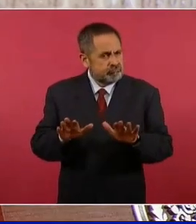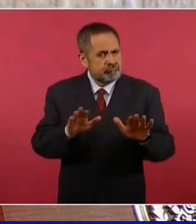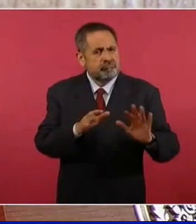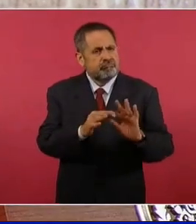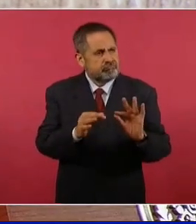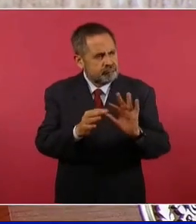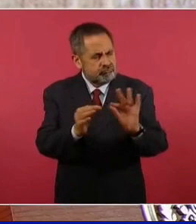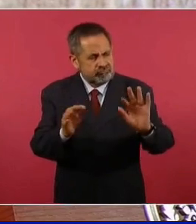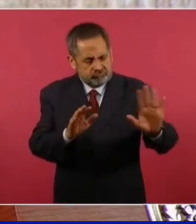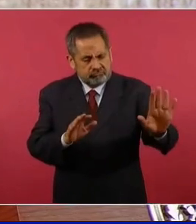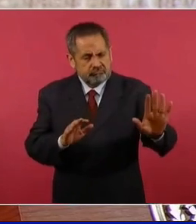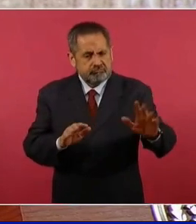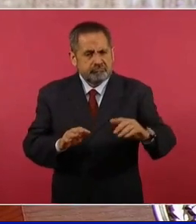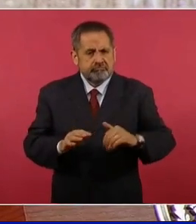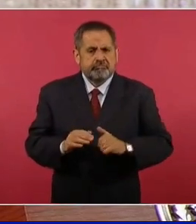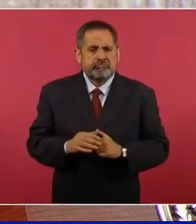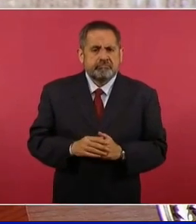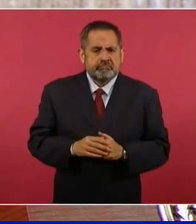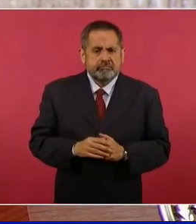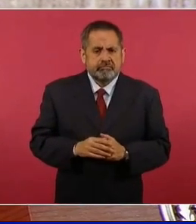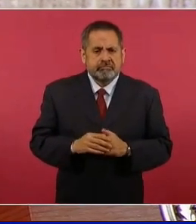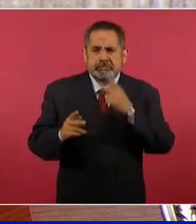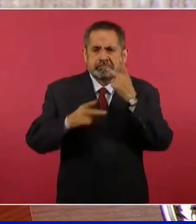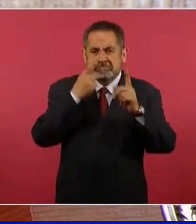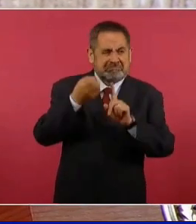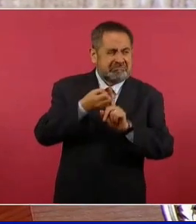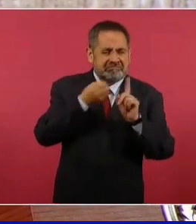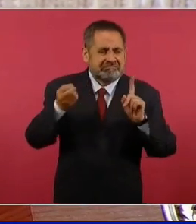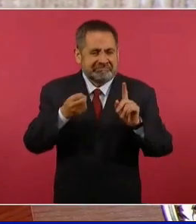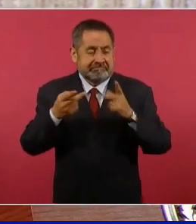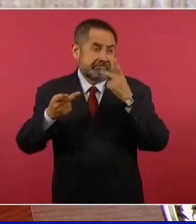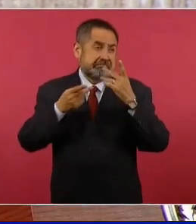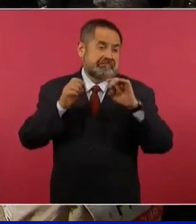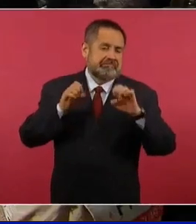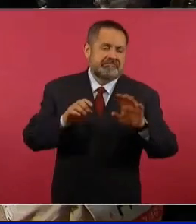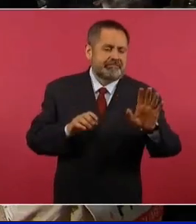ni siquiera hablar de corrido. Muchas gracias, presidente.